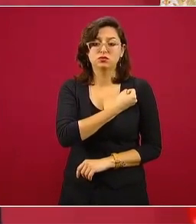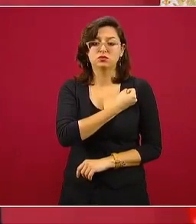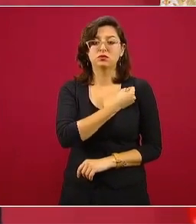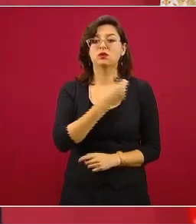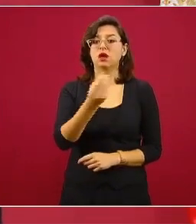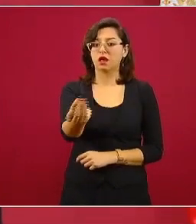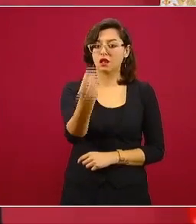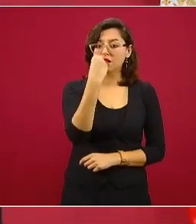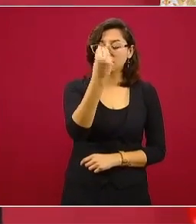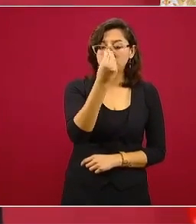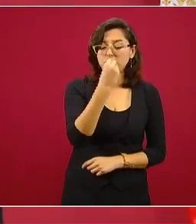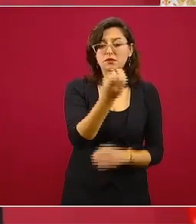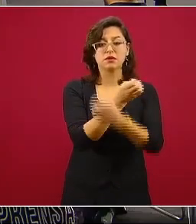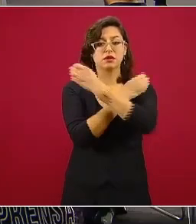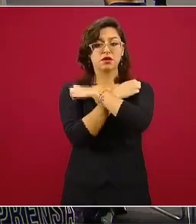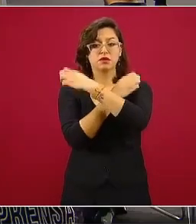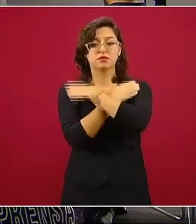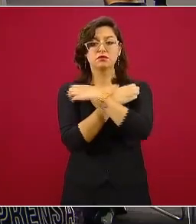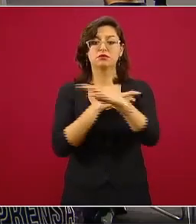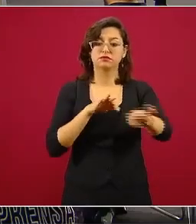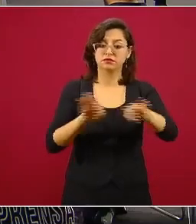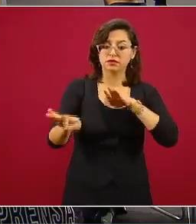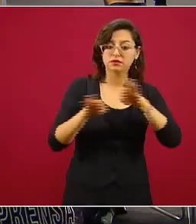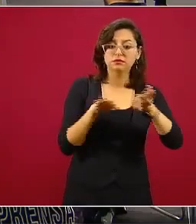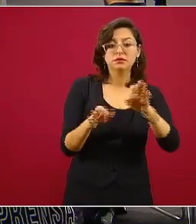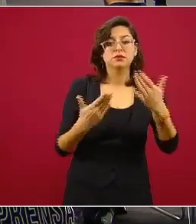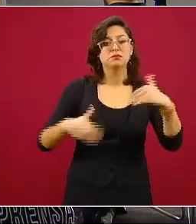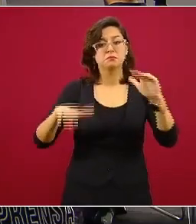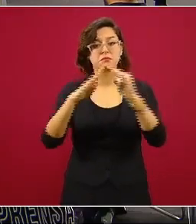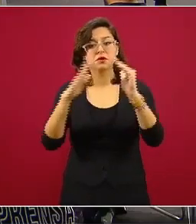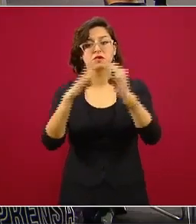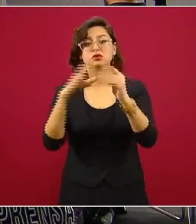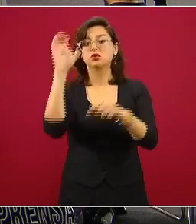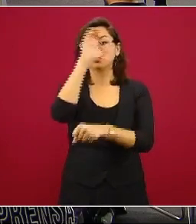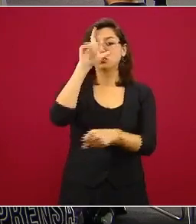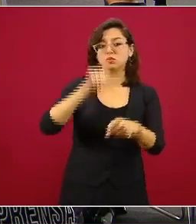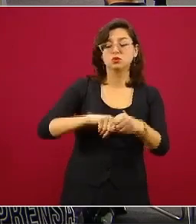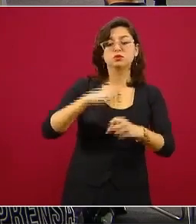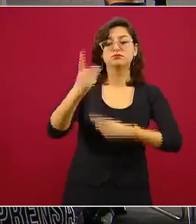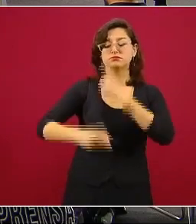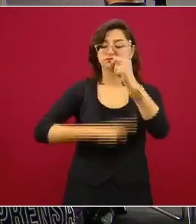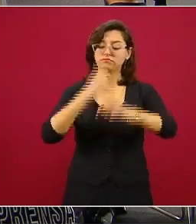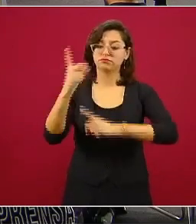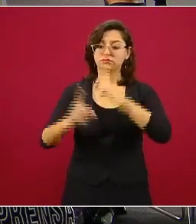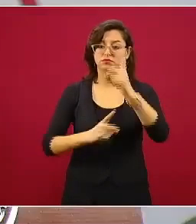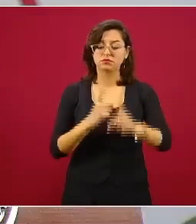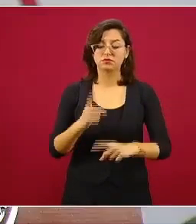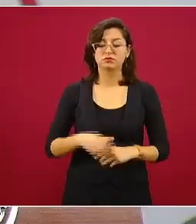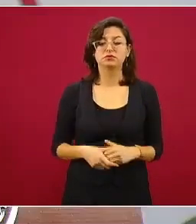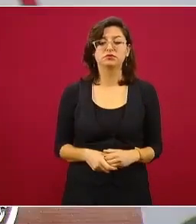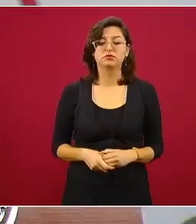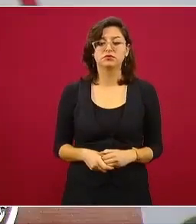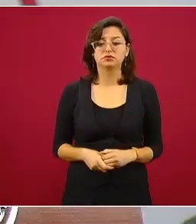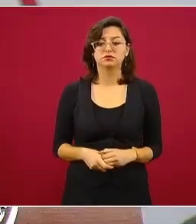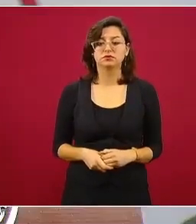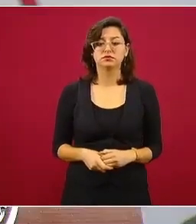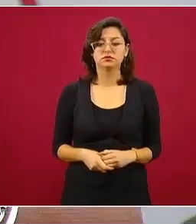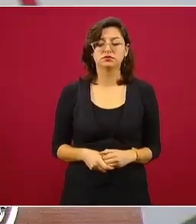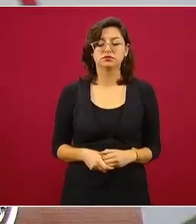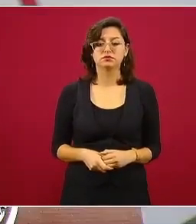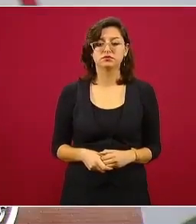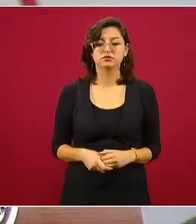a la alimentación, a la educación, al trabajo, a la vivienda, a la cultura y al deporte. Al Estado